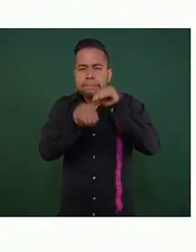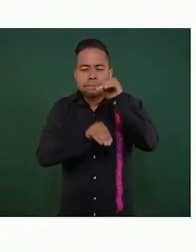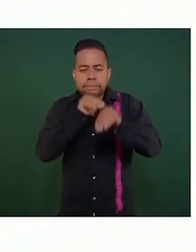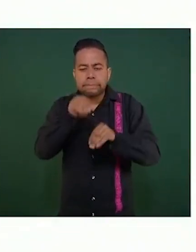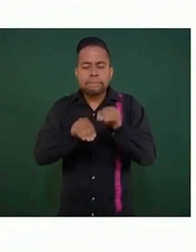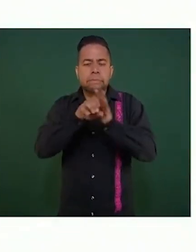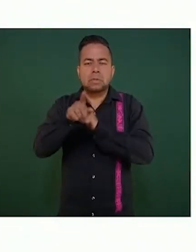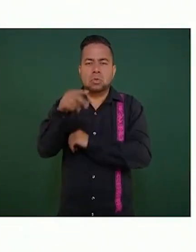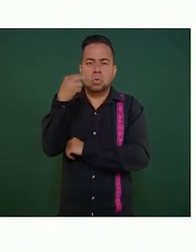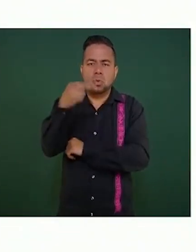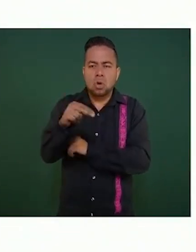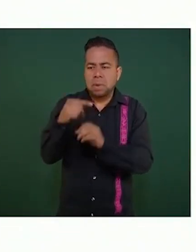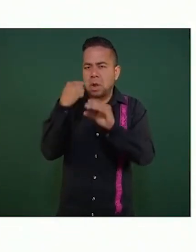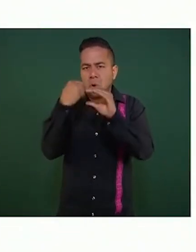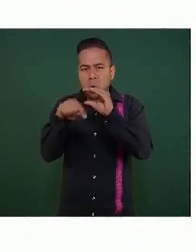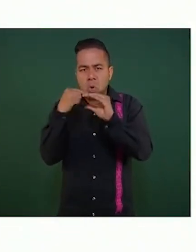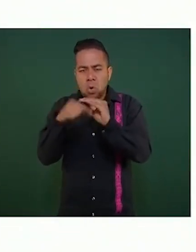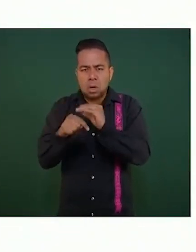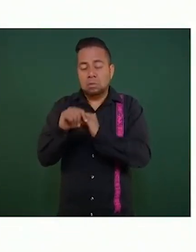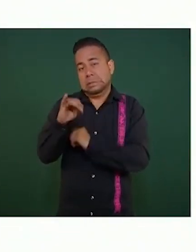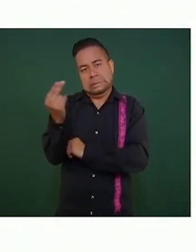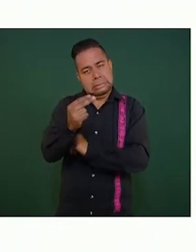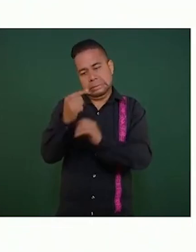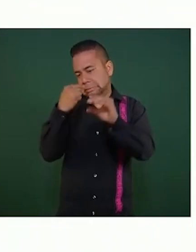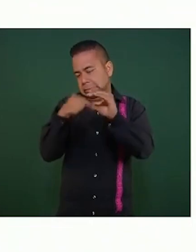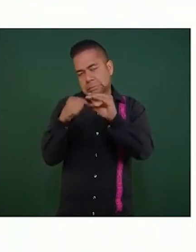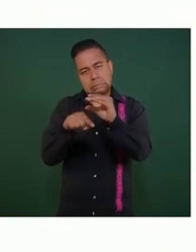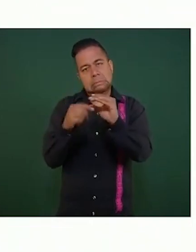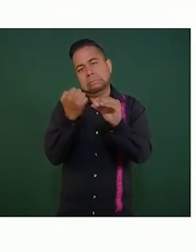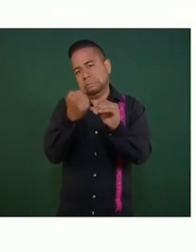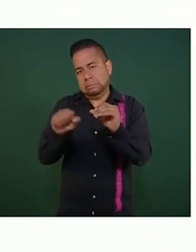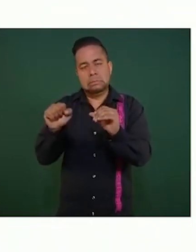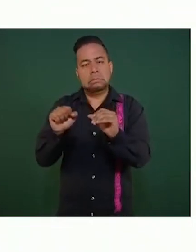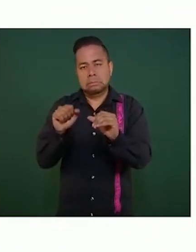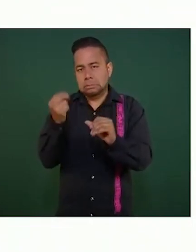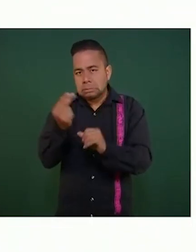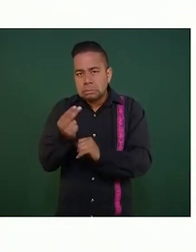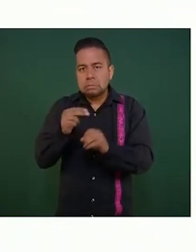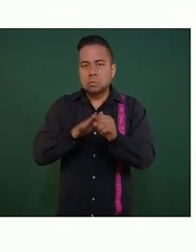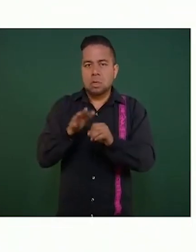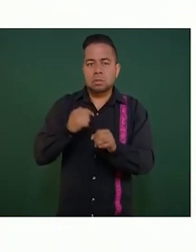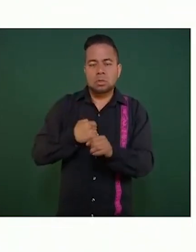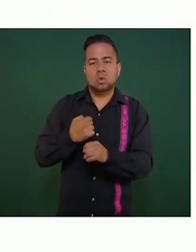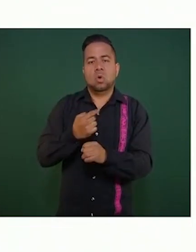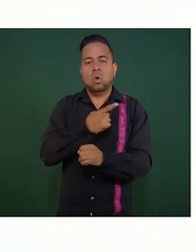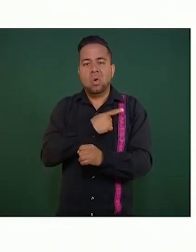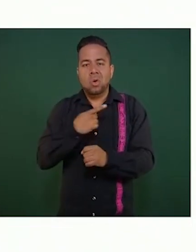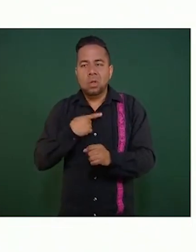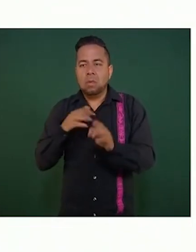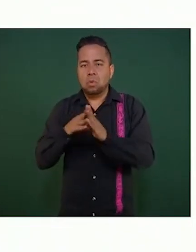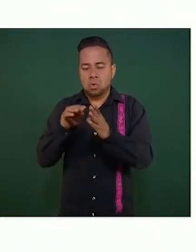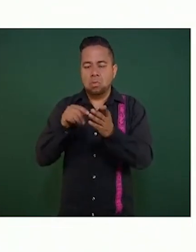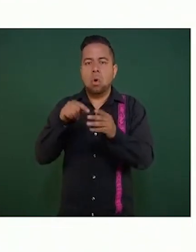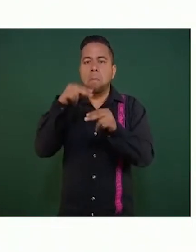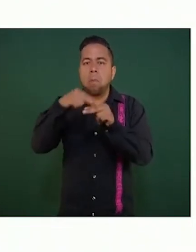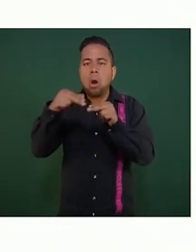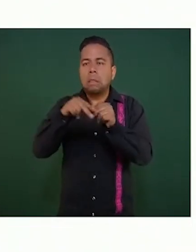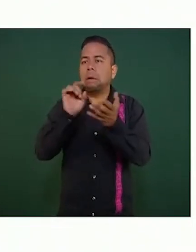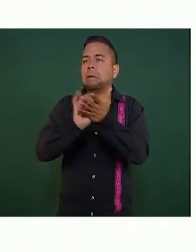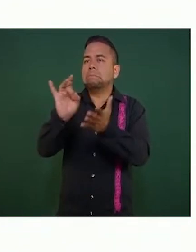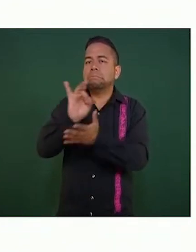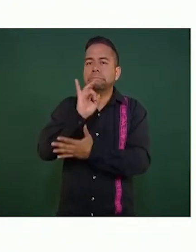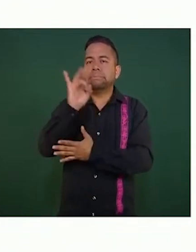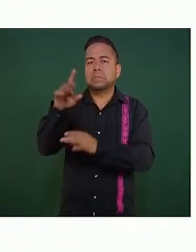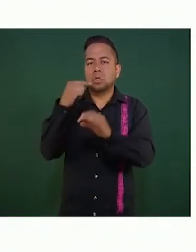desde su nombre, su correo electrónico. Sí se requiere un correo electrónico porque necesitamos llevar una que les llegue